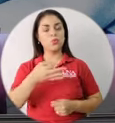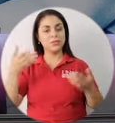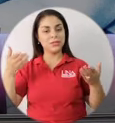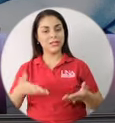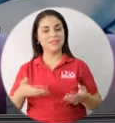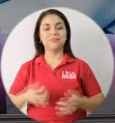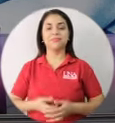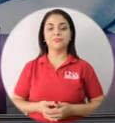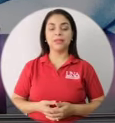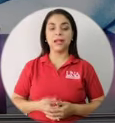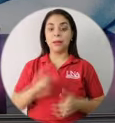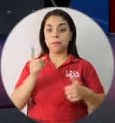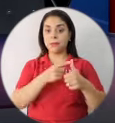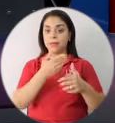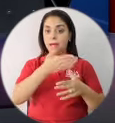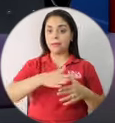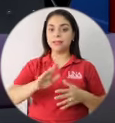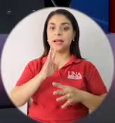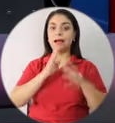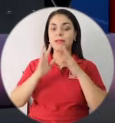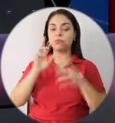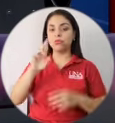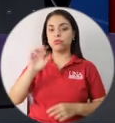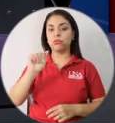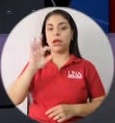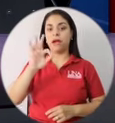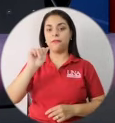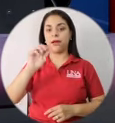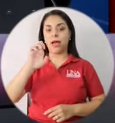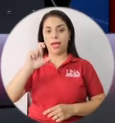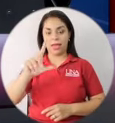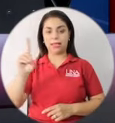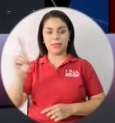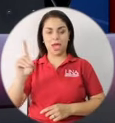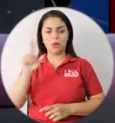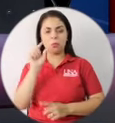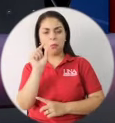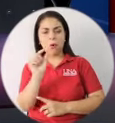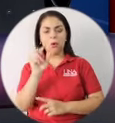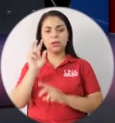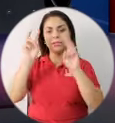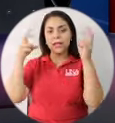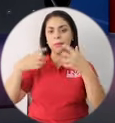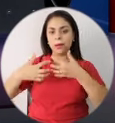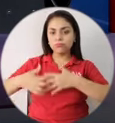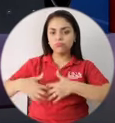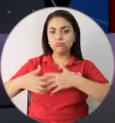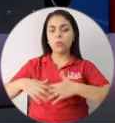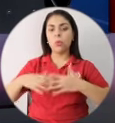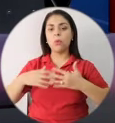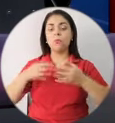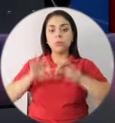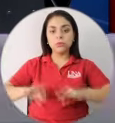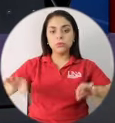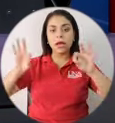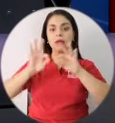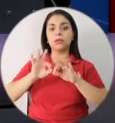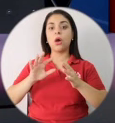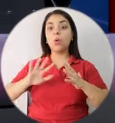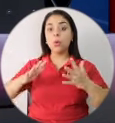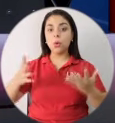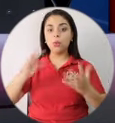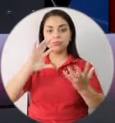Sí, en el primer bloque hablamos con Rafael Díaz sobre un poco, ¿verdad?, el tema de la industria, la importancia de esta industria, cómo ha ido evolucionando la